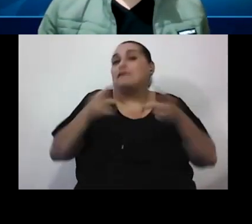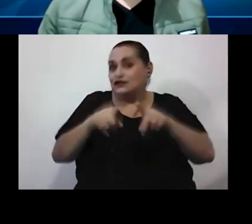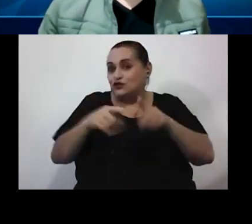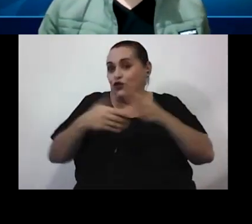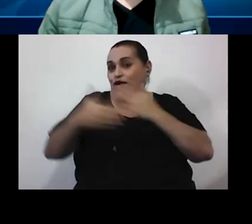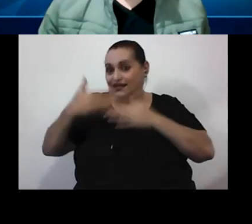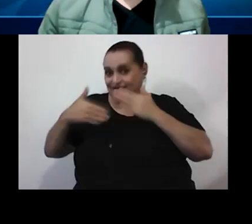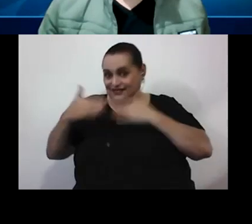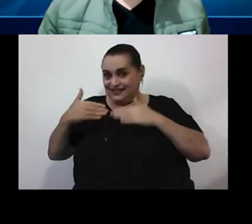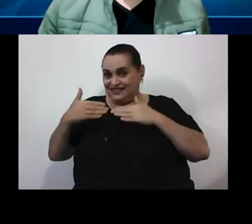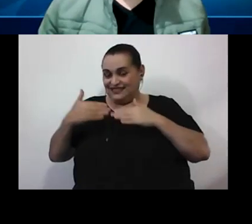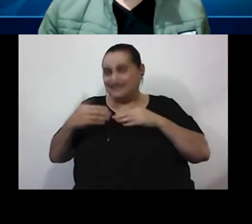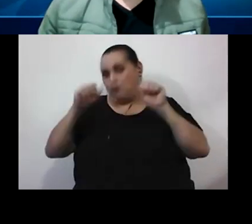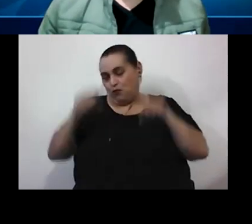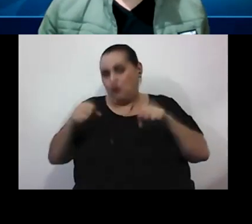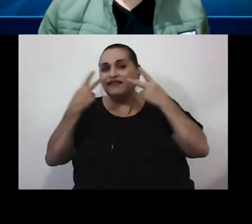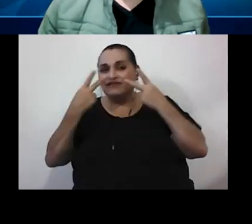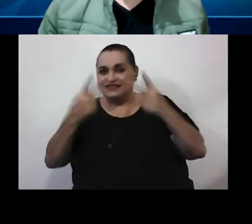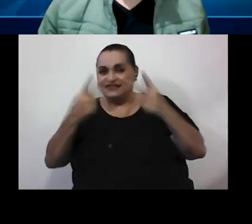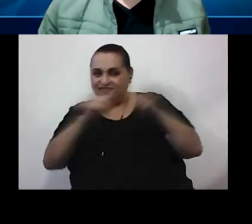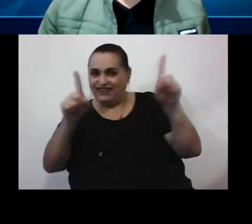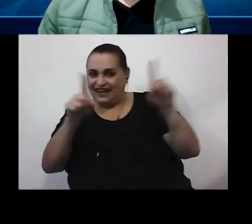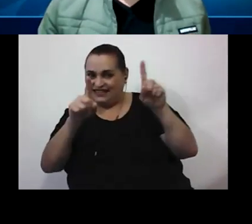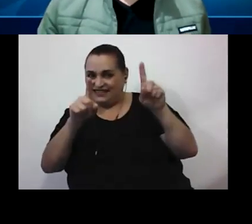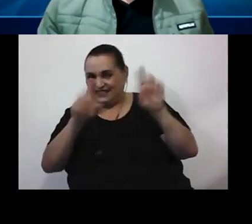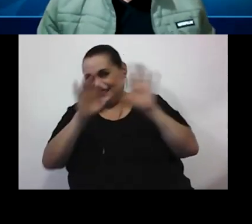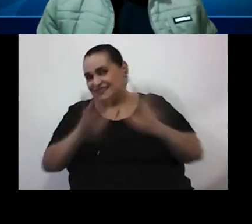marcar una diferencia relevante.